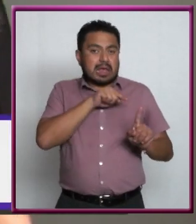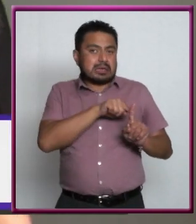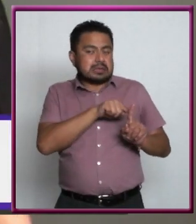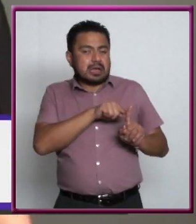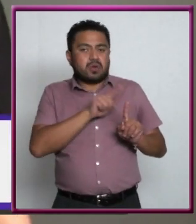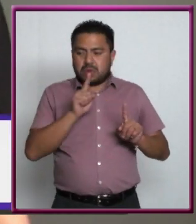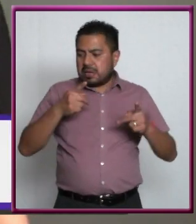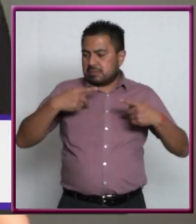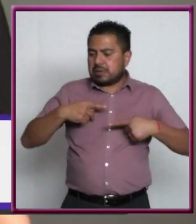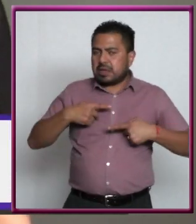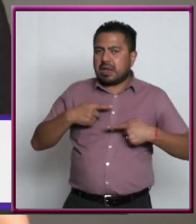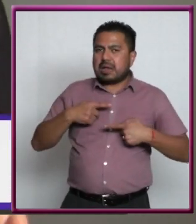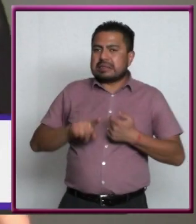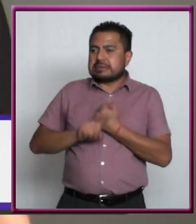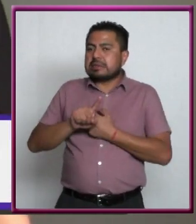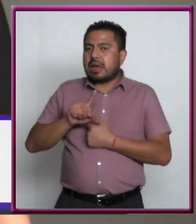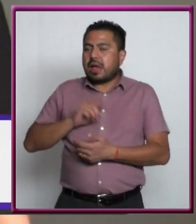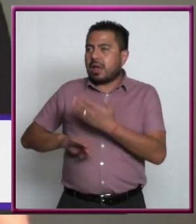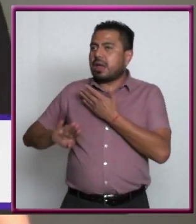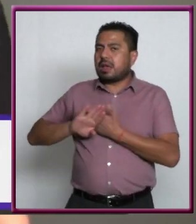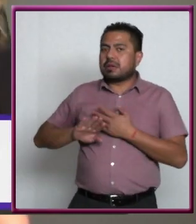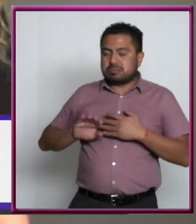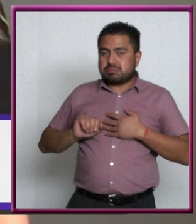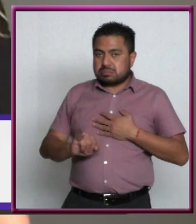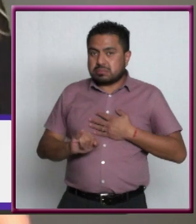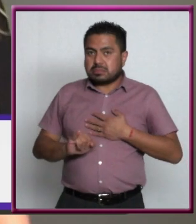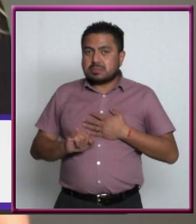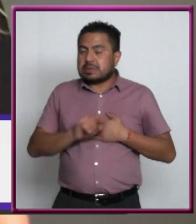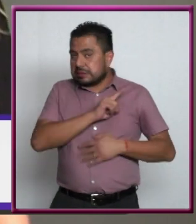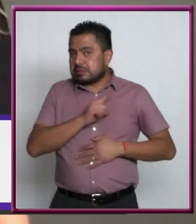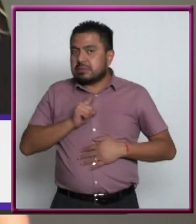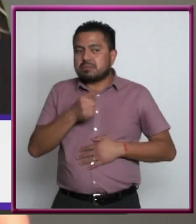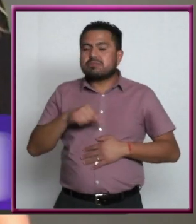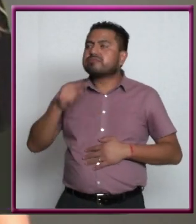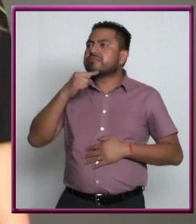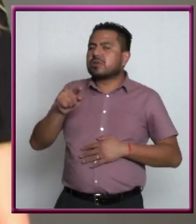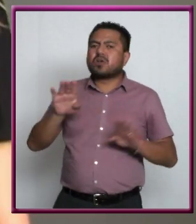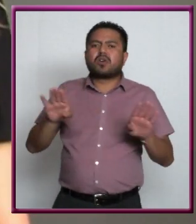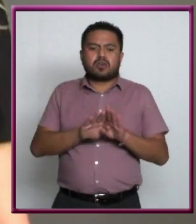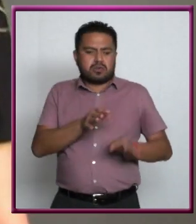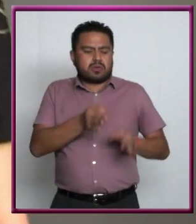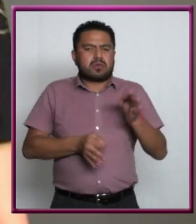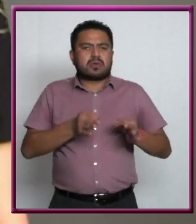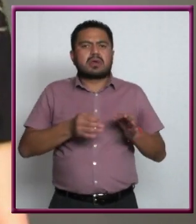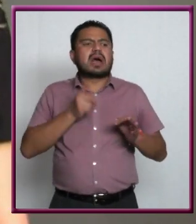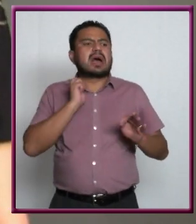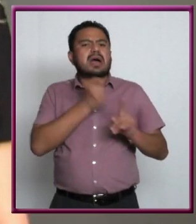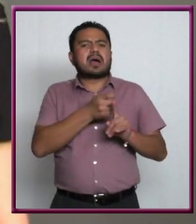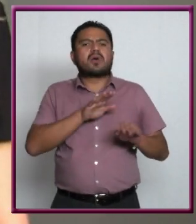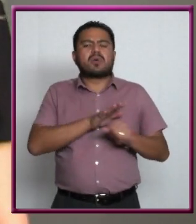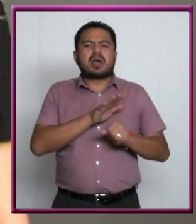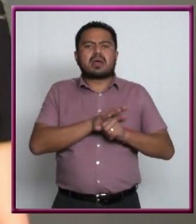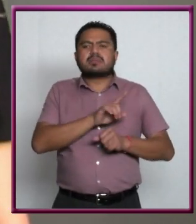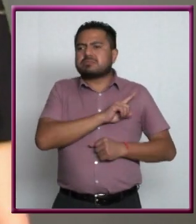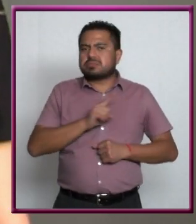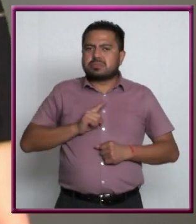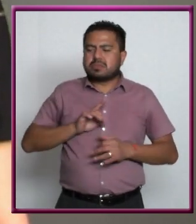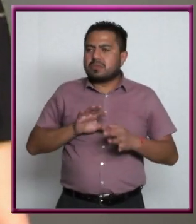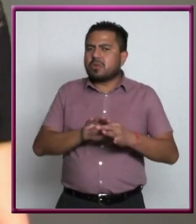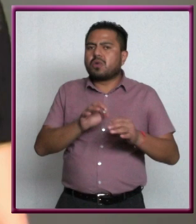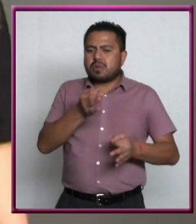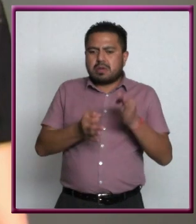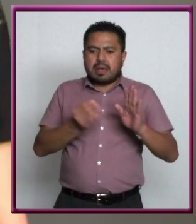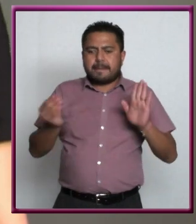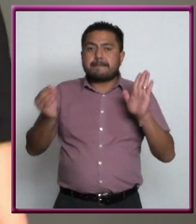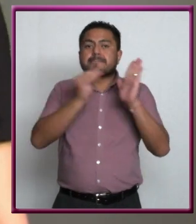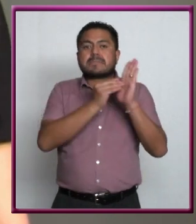una denuncia, ¿no?, de una persona que fue afectada y como todo tipo penal, la conducta que se acusa debe